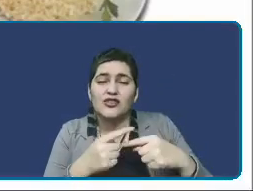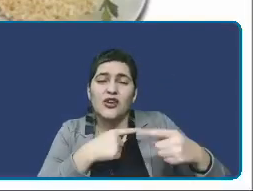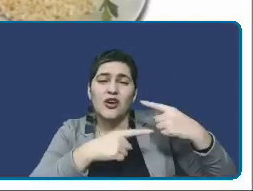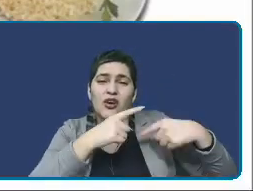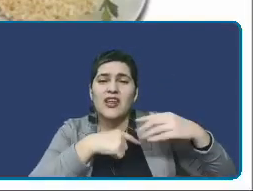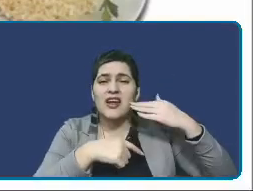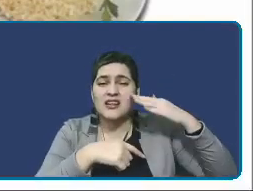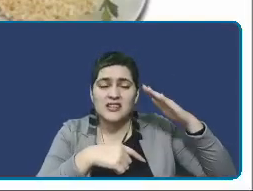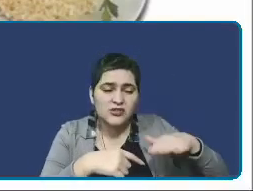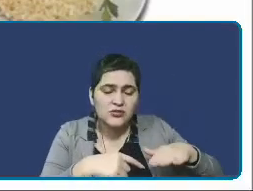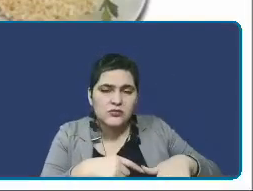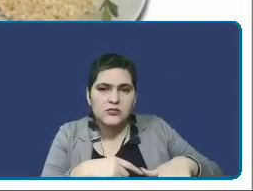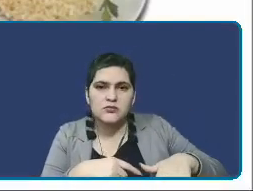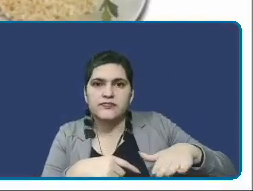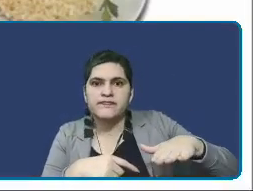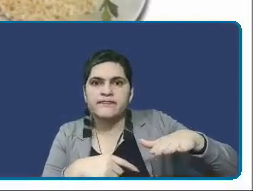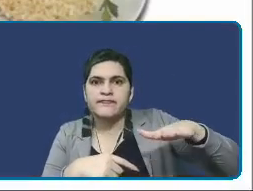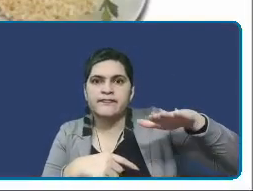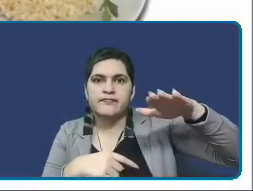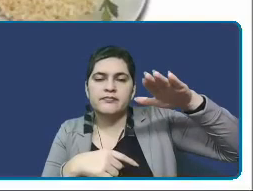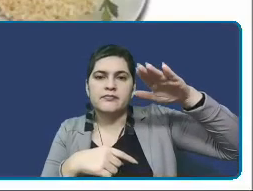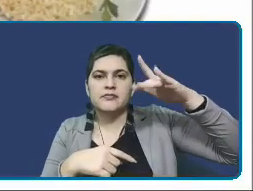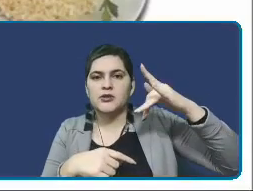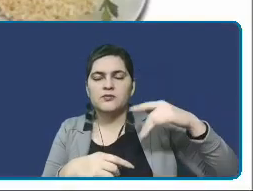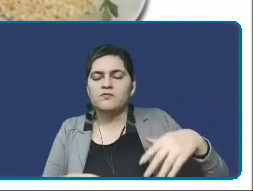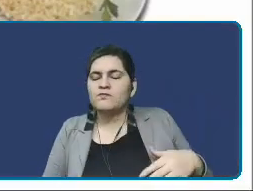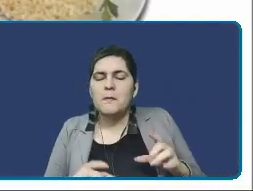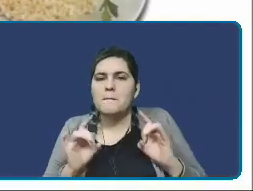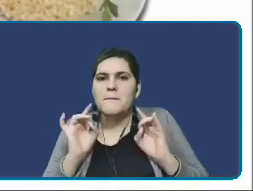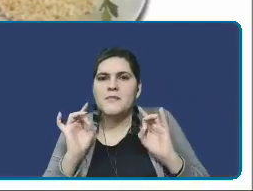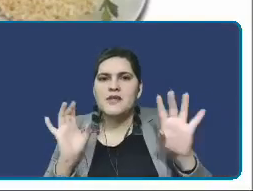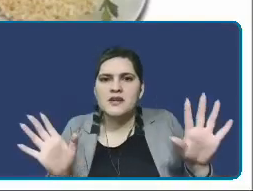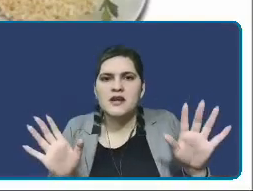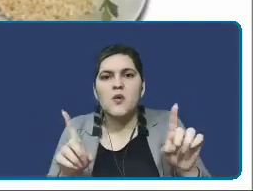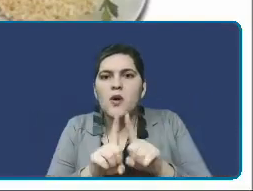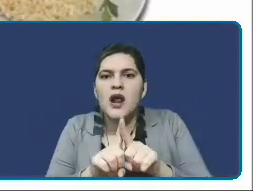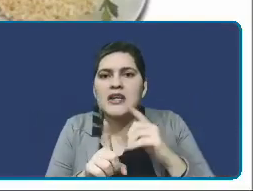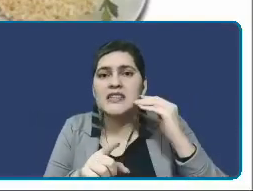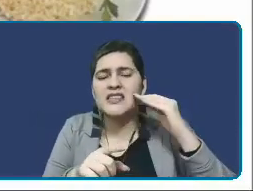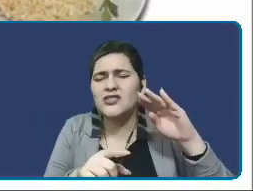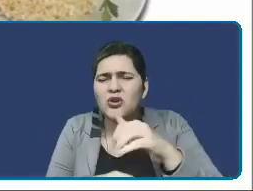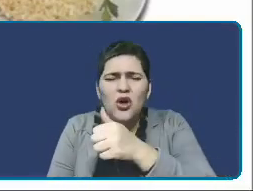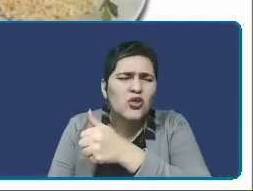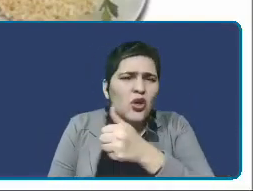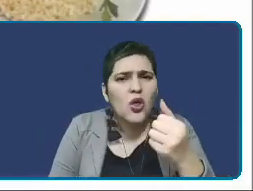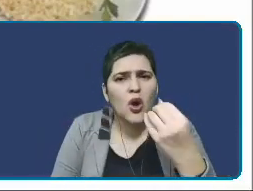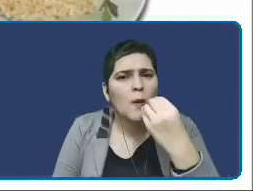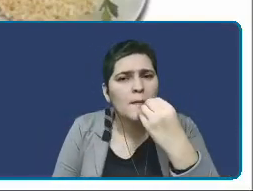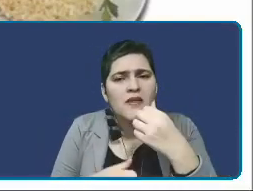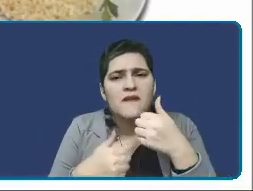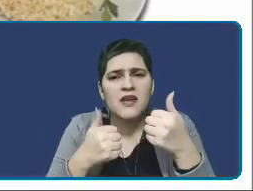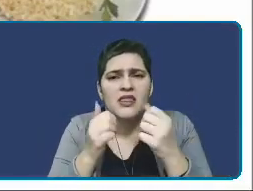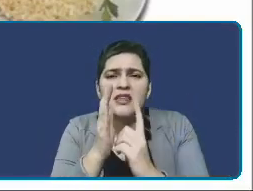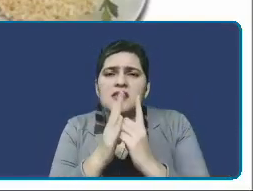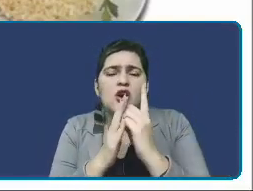dejando huella a más largo plazo. Todos los niños tienen que alimentarse de buena manera para lograr un desarrollo normal, ¿no es cierto?